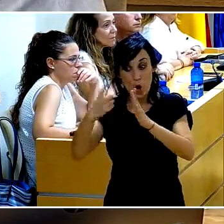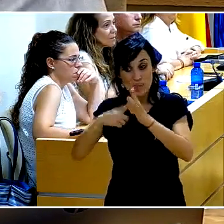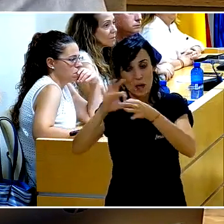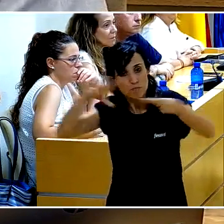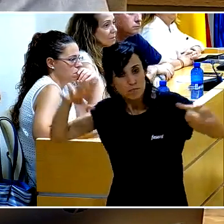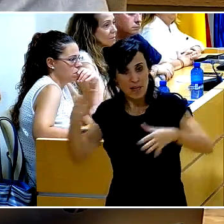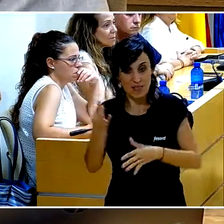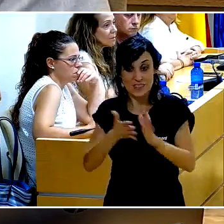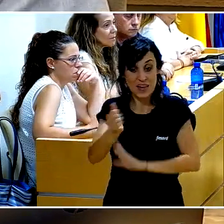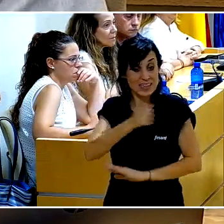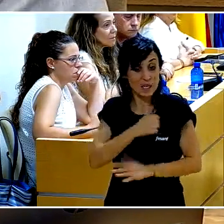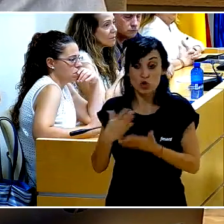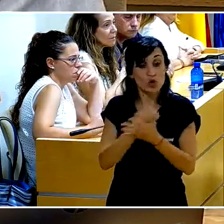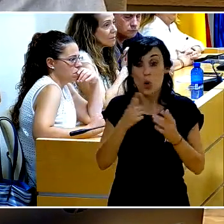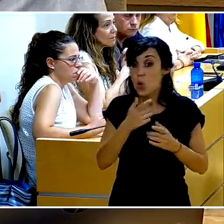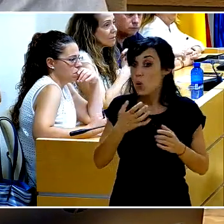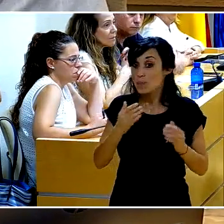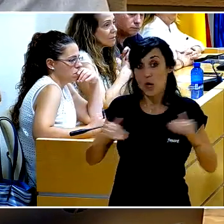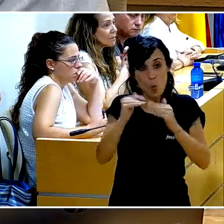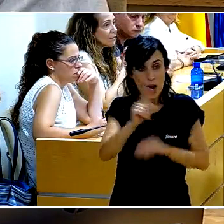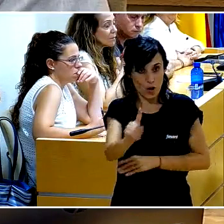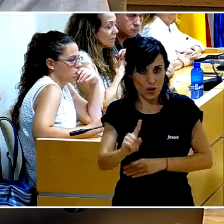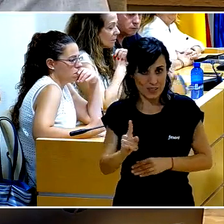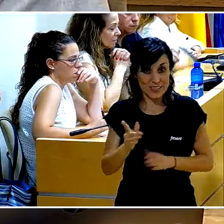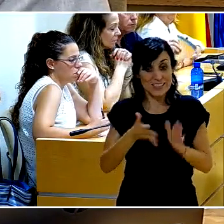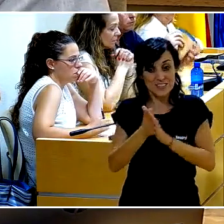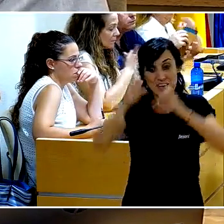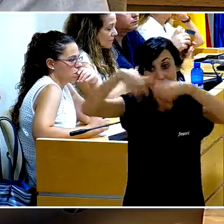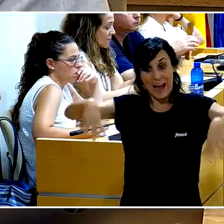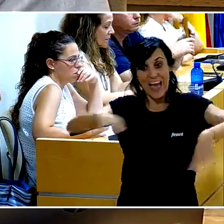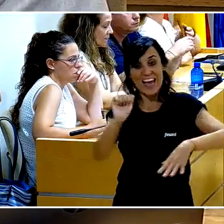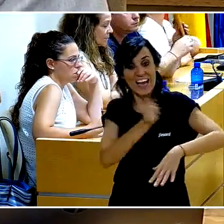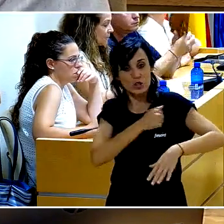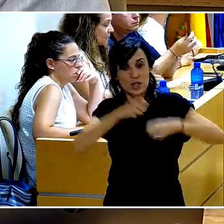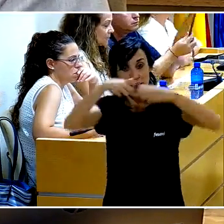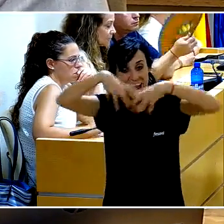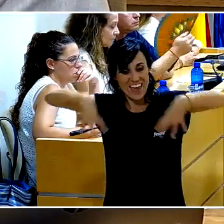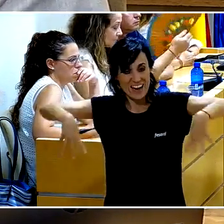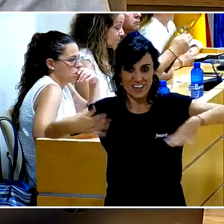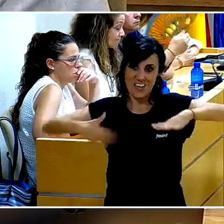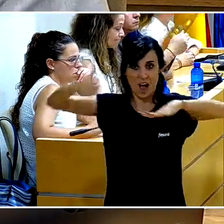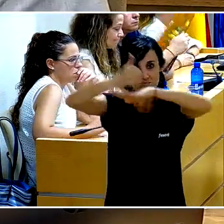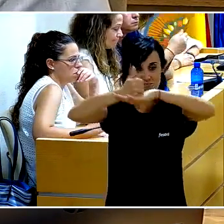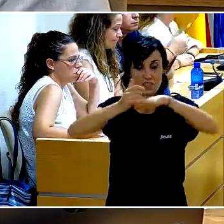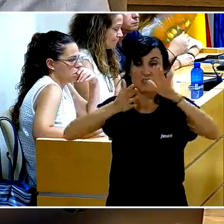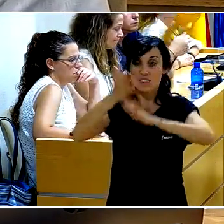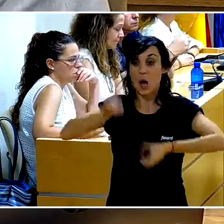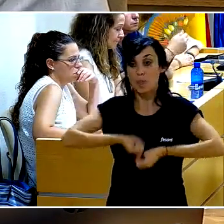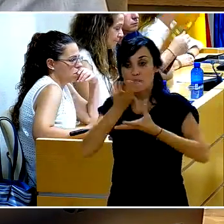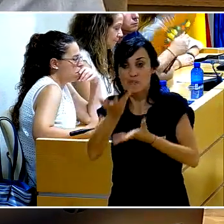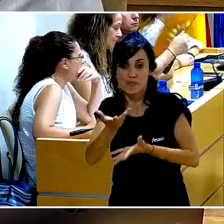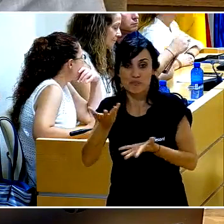todos los cristianos son igual, ni muchísimo menos. Si es la jerarquía católica la que se pronuncia, no se pronuncia